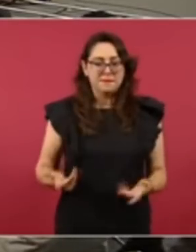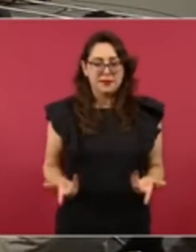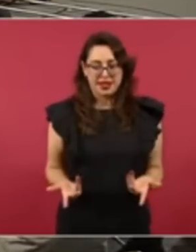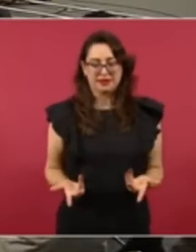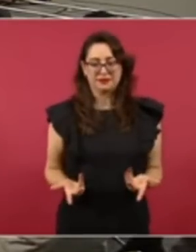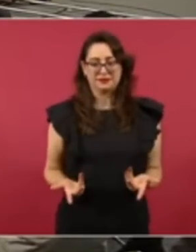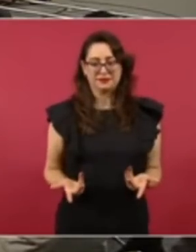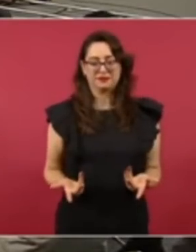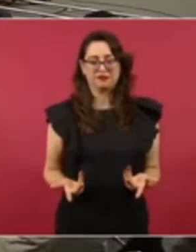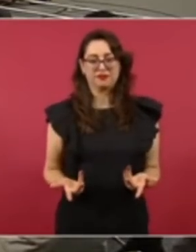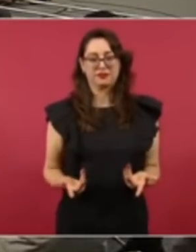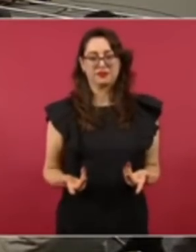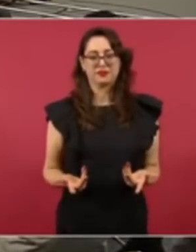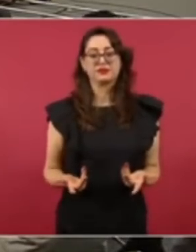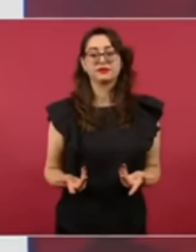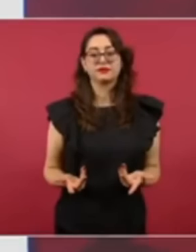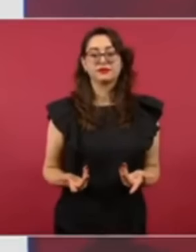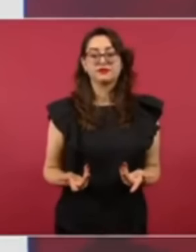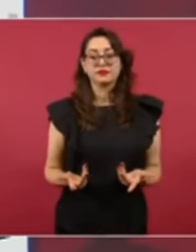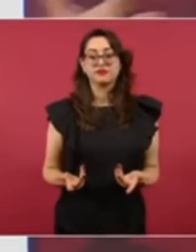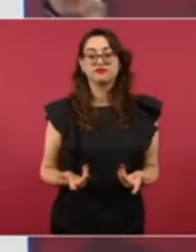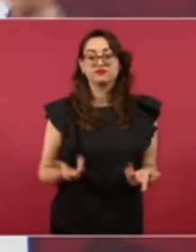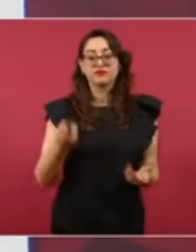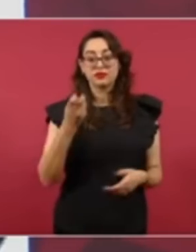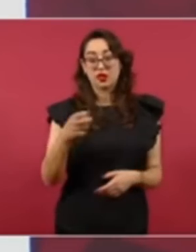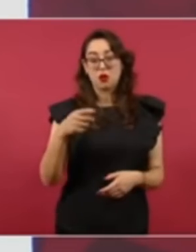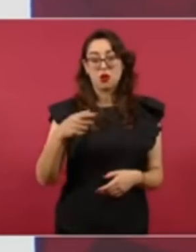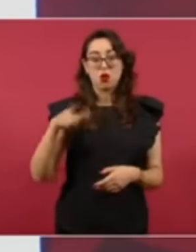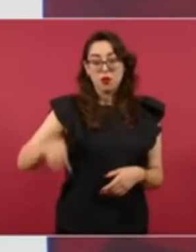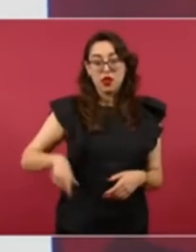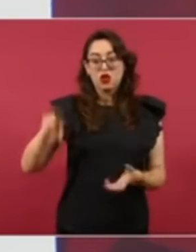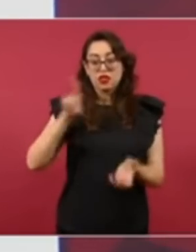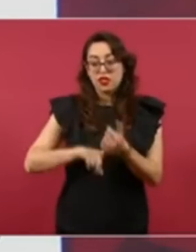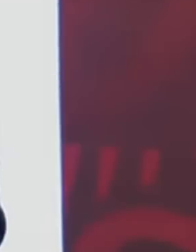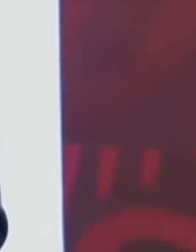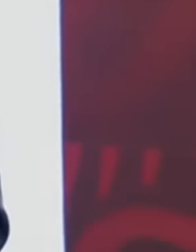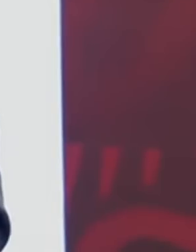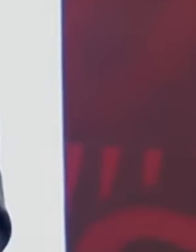Nada más lo que se paga por el manejo de las nóminas.